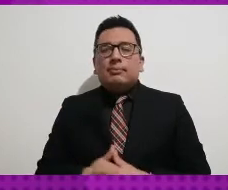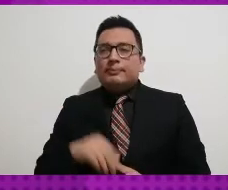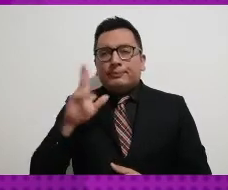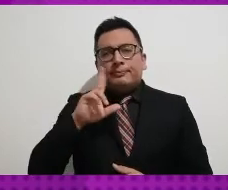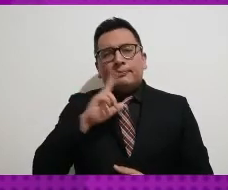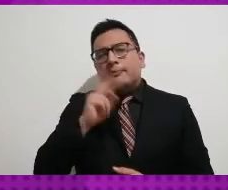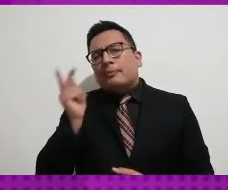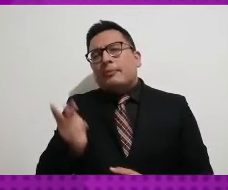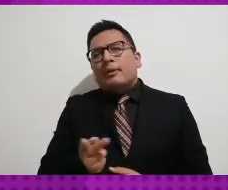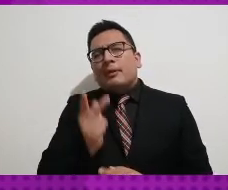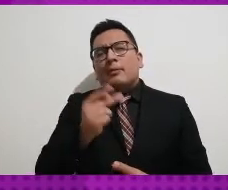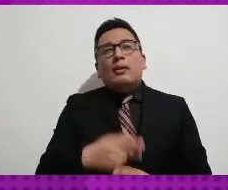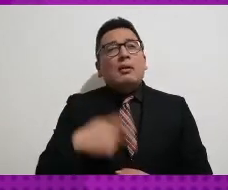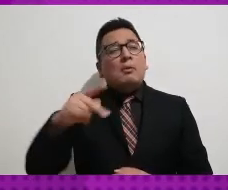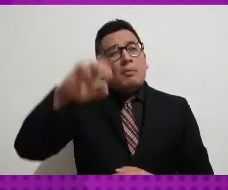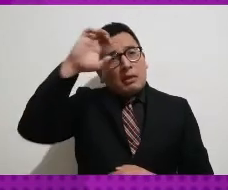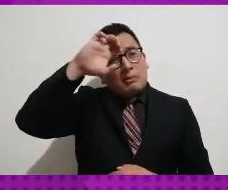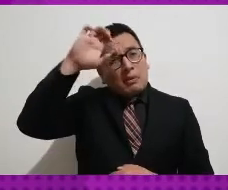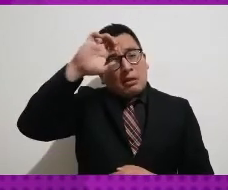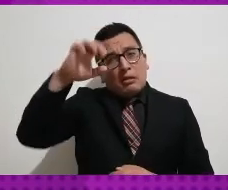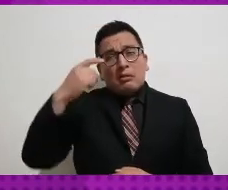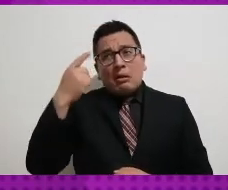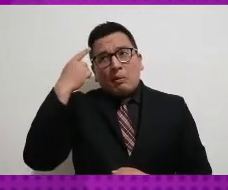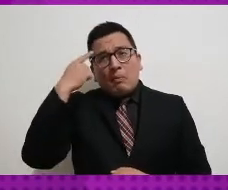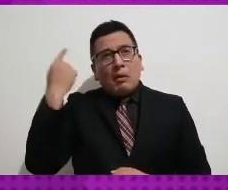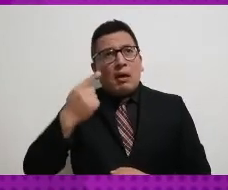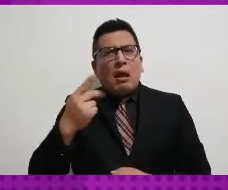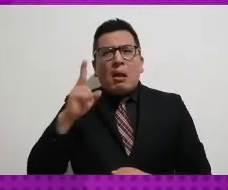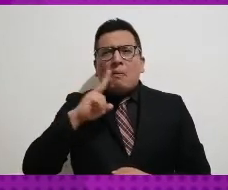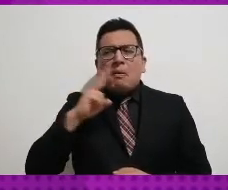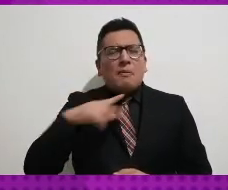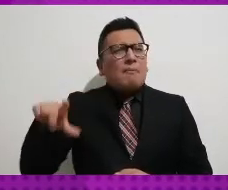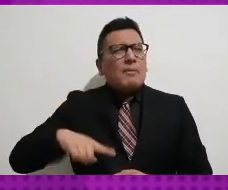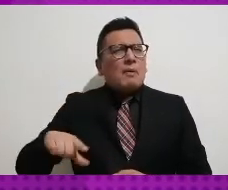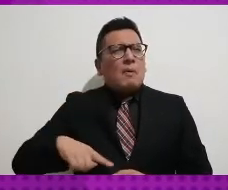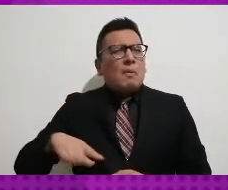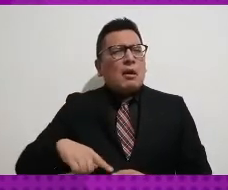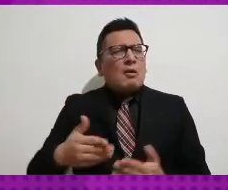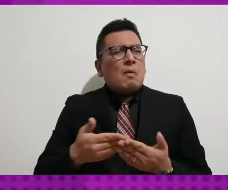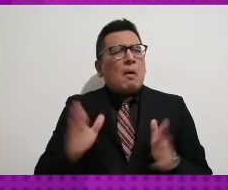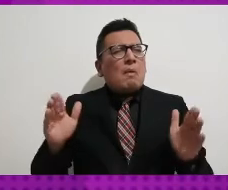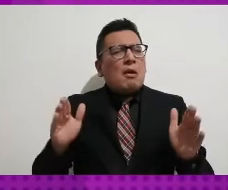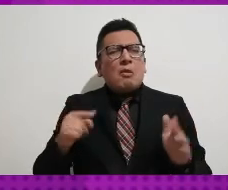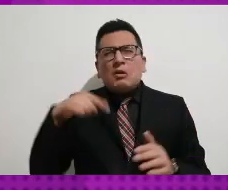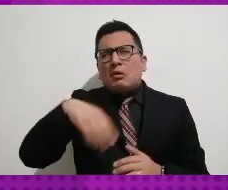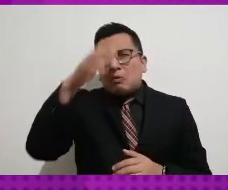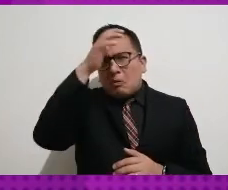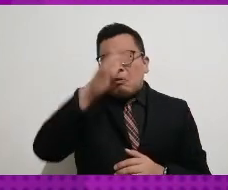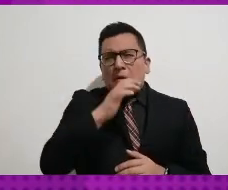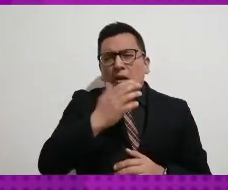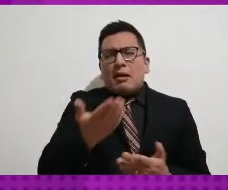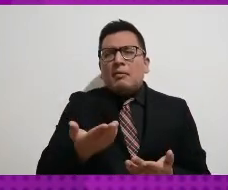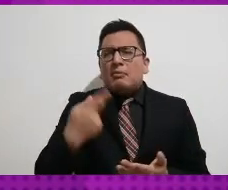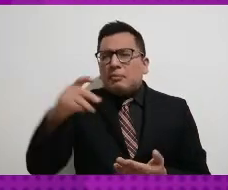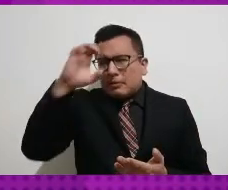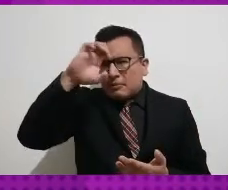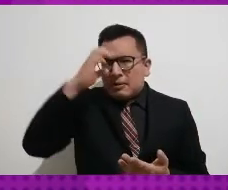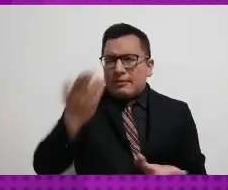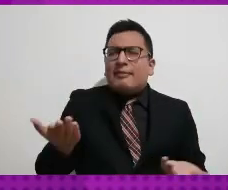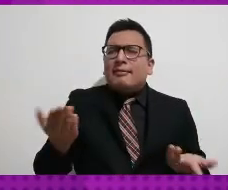nos platicara de su amplia experiencia en los ejercicios de gobierno abierto que ha tenido Coahuila, por